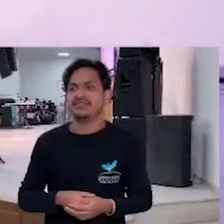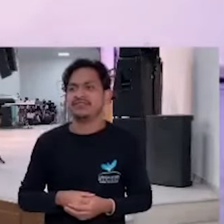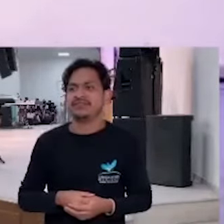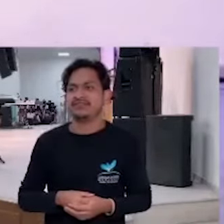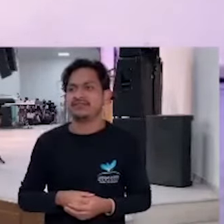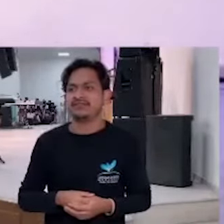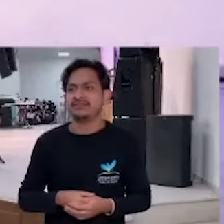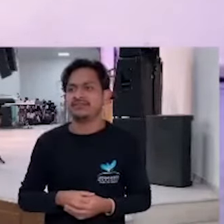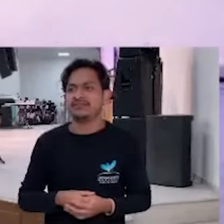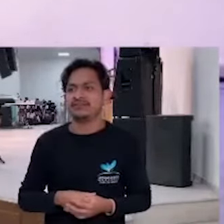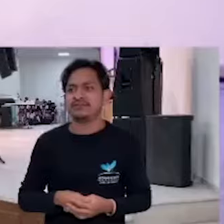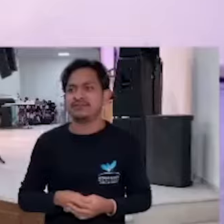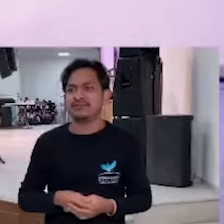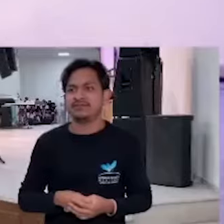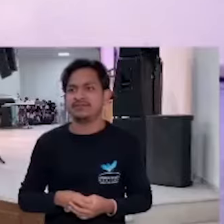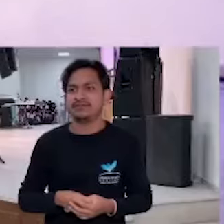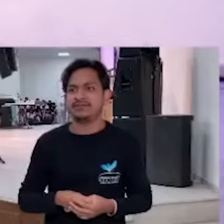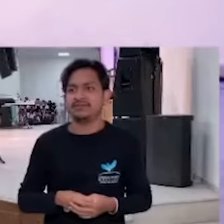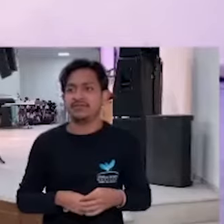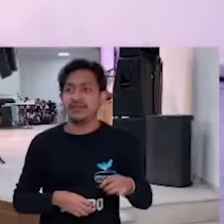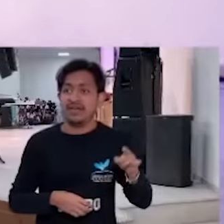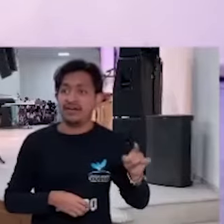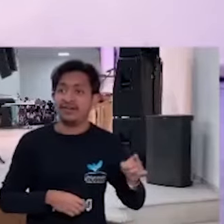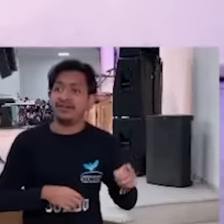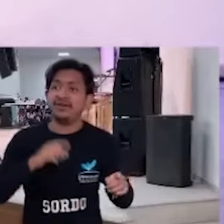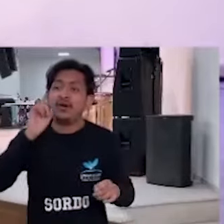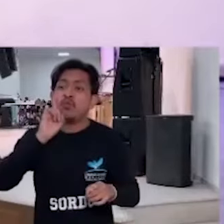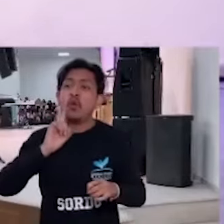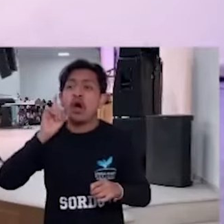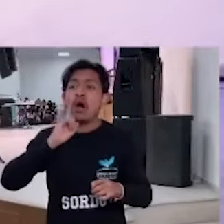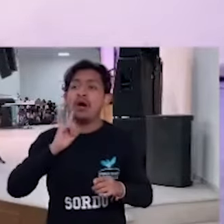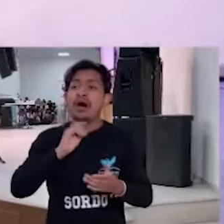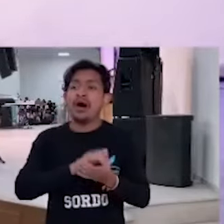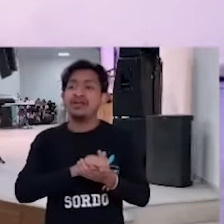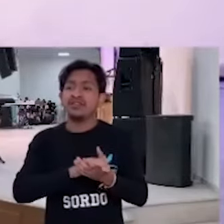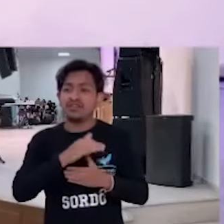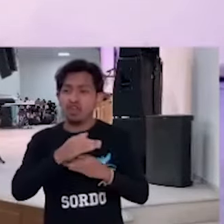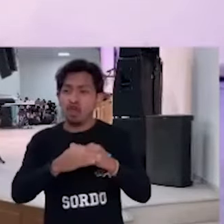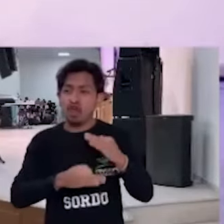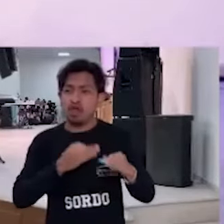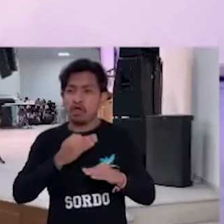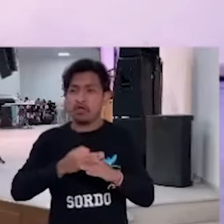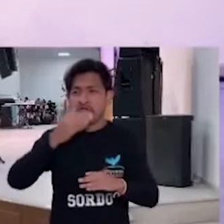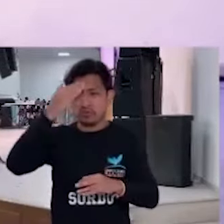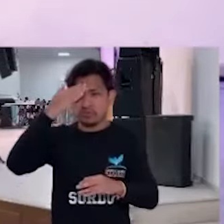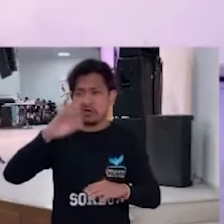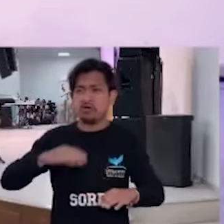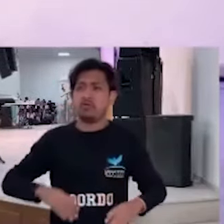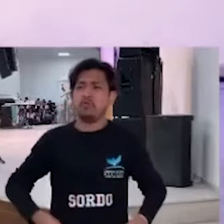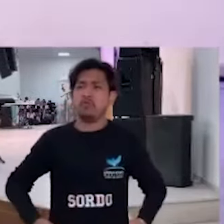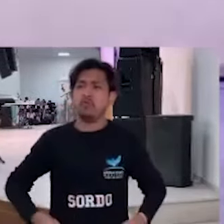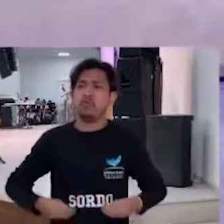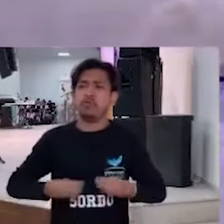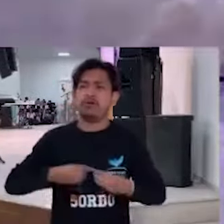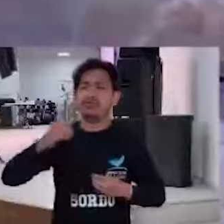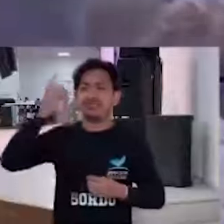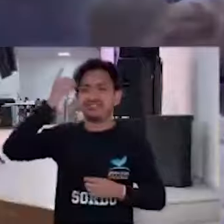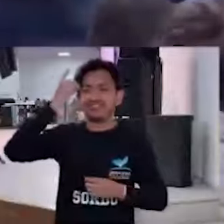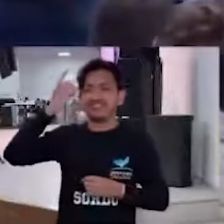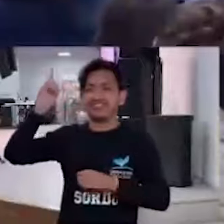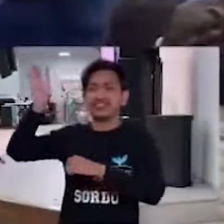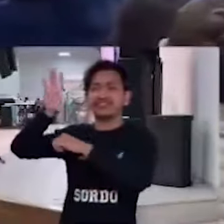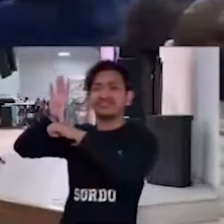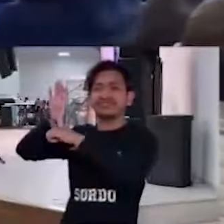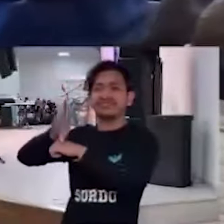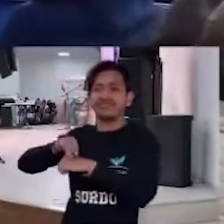Ellas deben saber todo de nosotros. ¿Y sabes qué? Que Dios le da a la mujer ese discernimiento, ¿verdad? Cuando se da cuenta y le